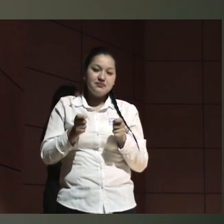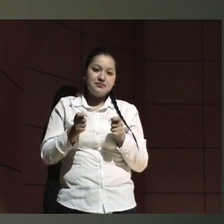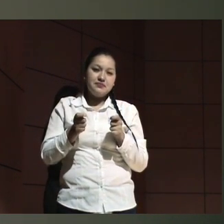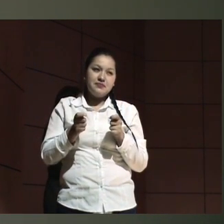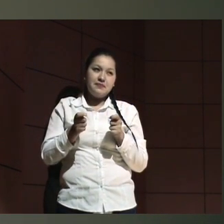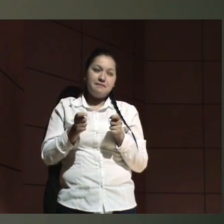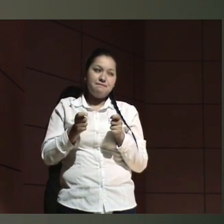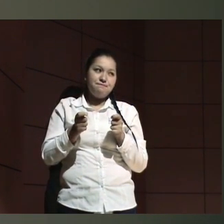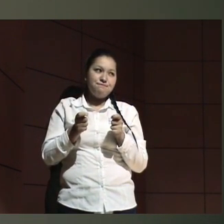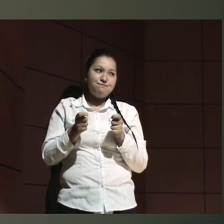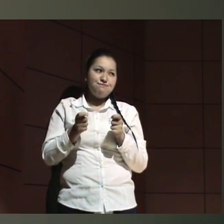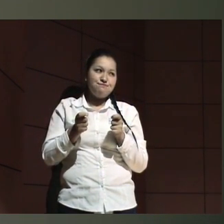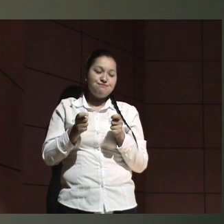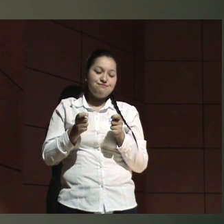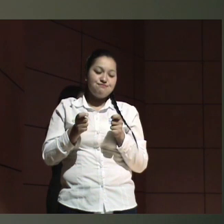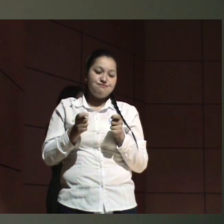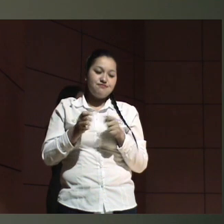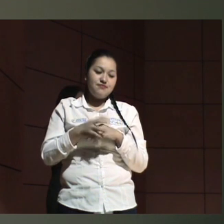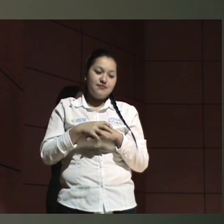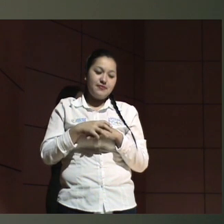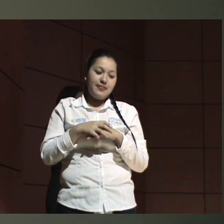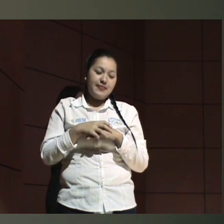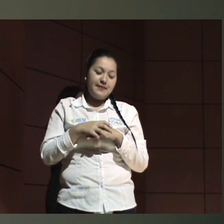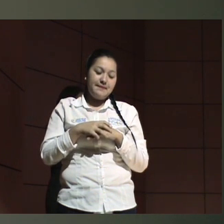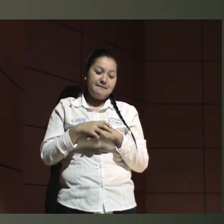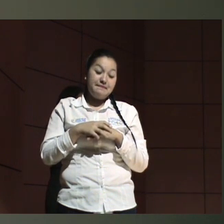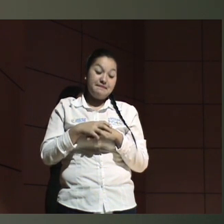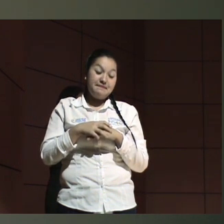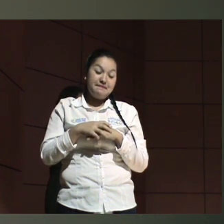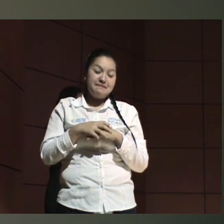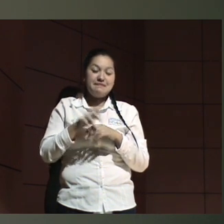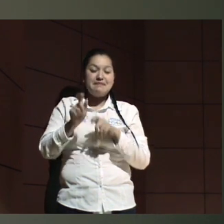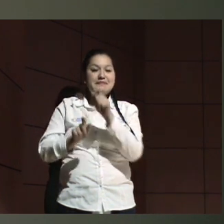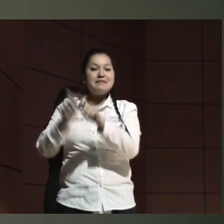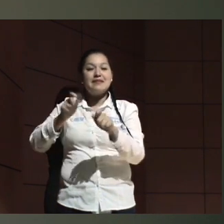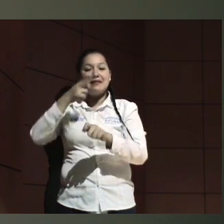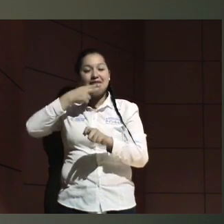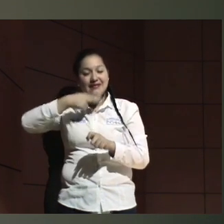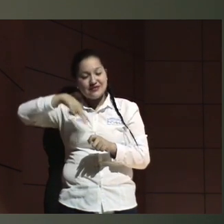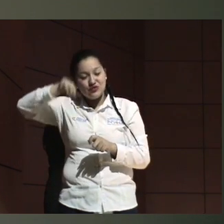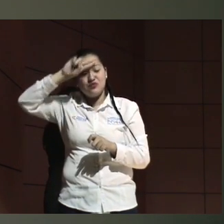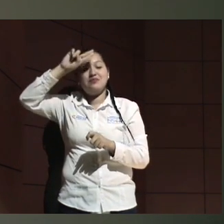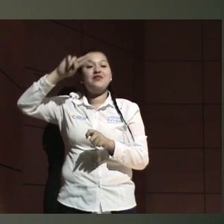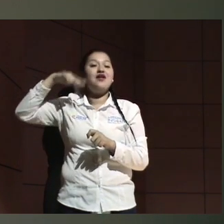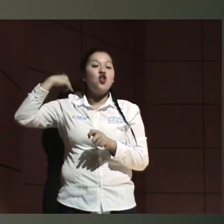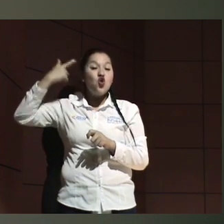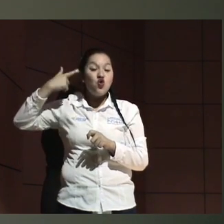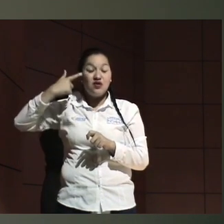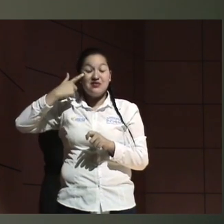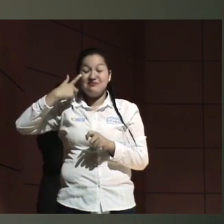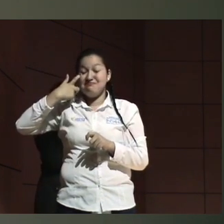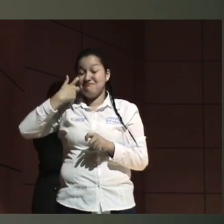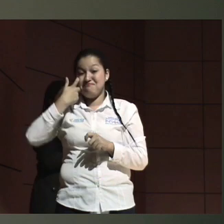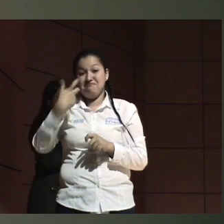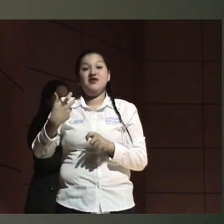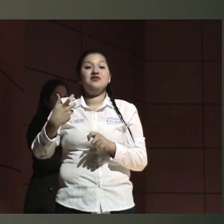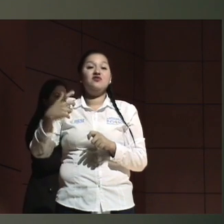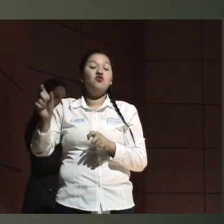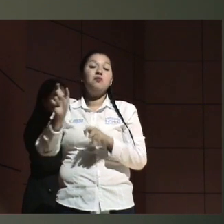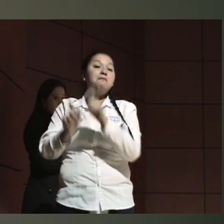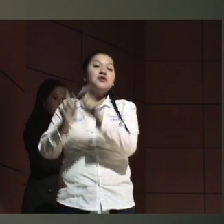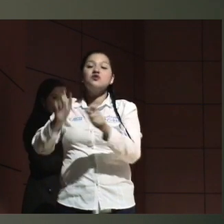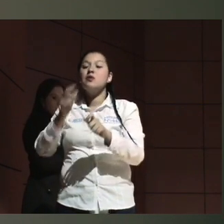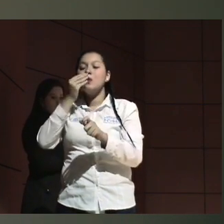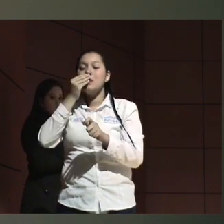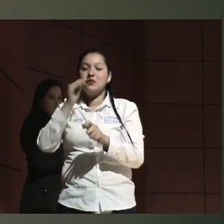de estado habitual de imbecilidad el idiotismo demencia o locura furiosa de igual manera